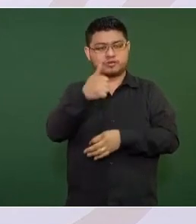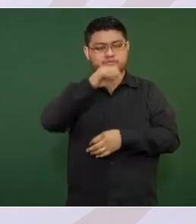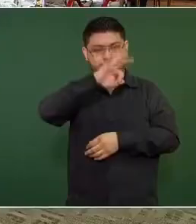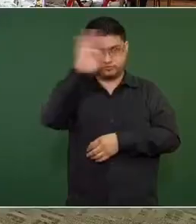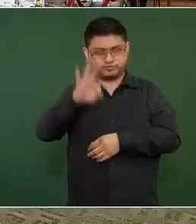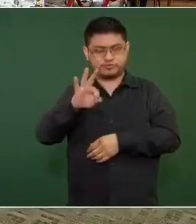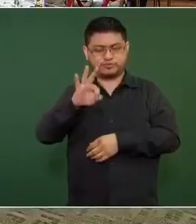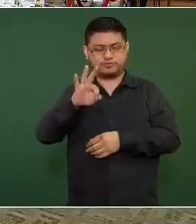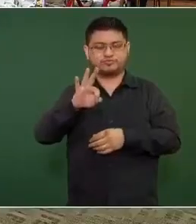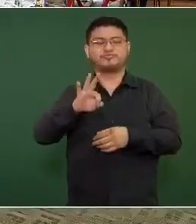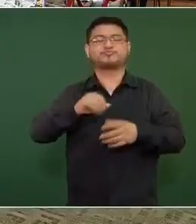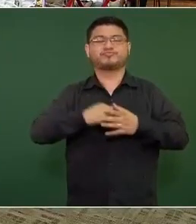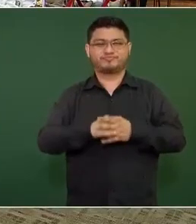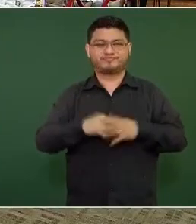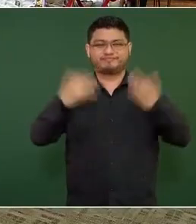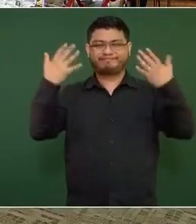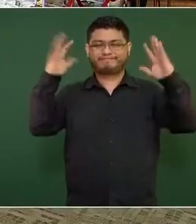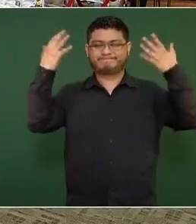10.6%.